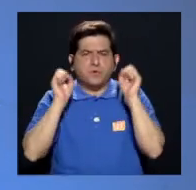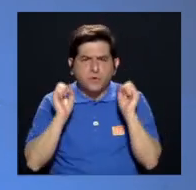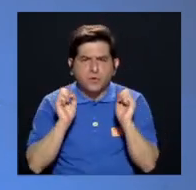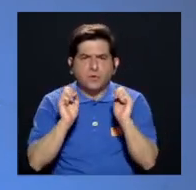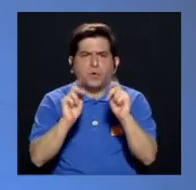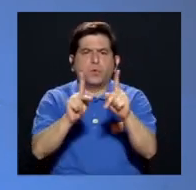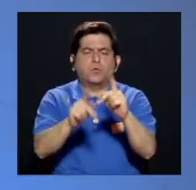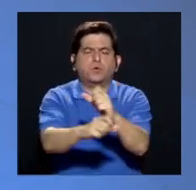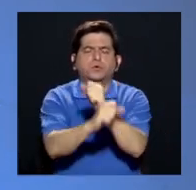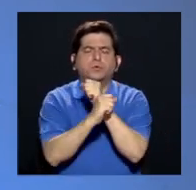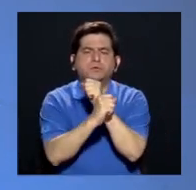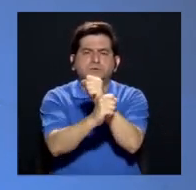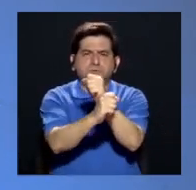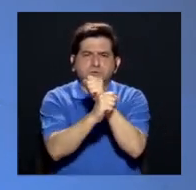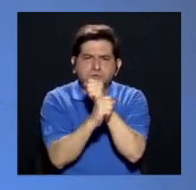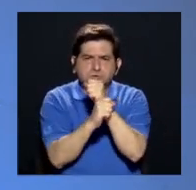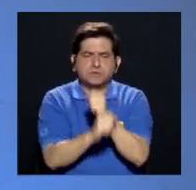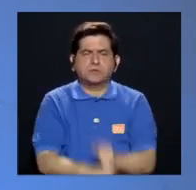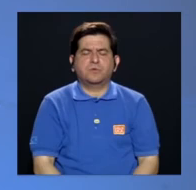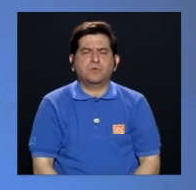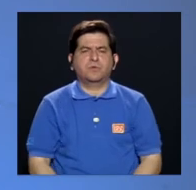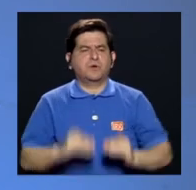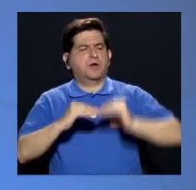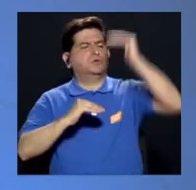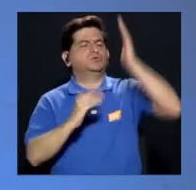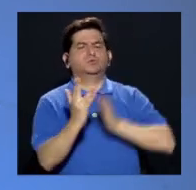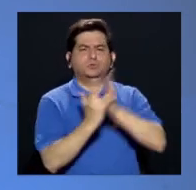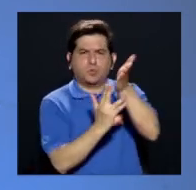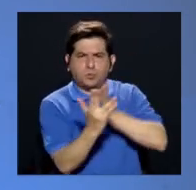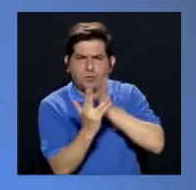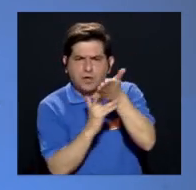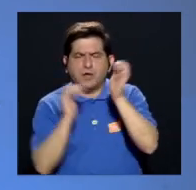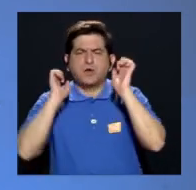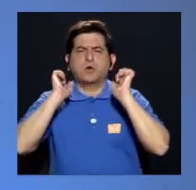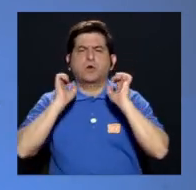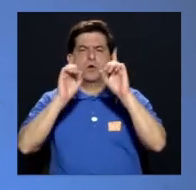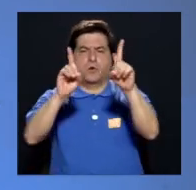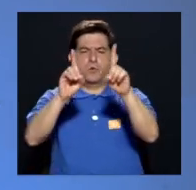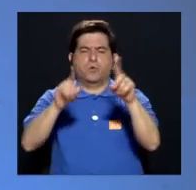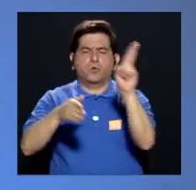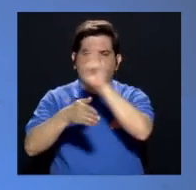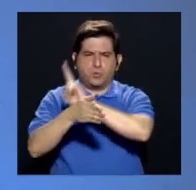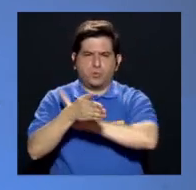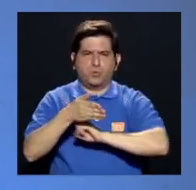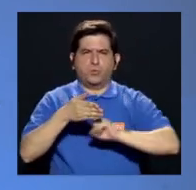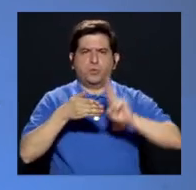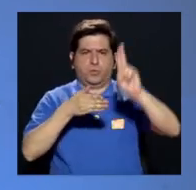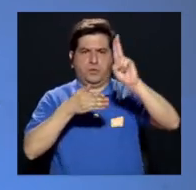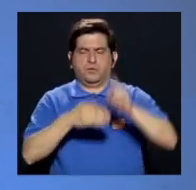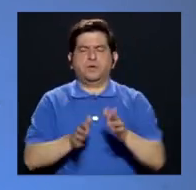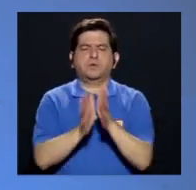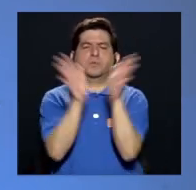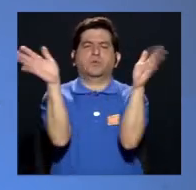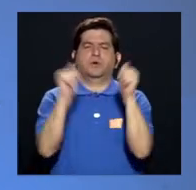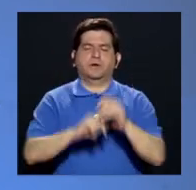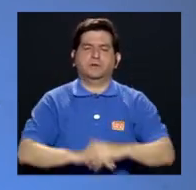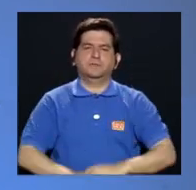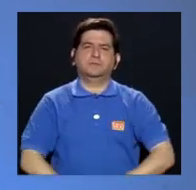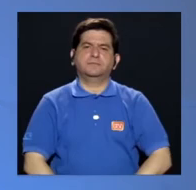o garantizar un mayor acceso a la educación superior